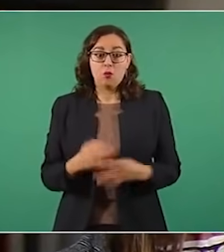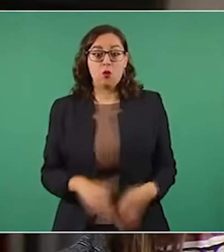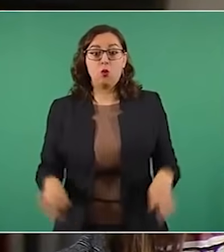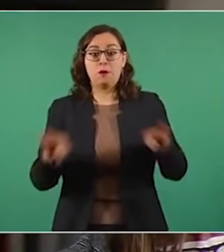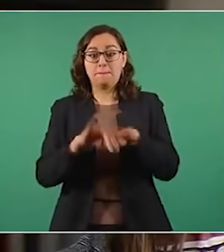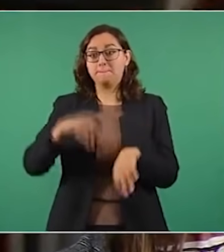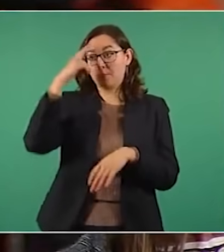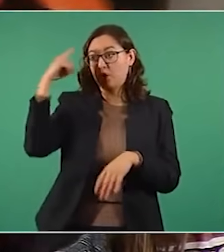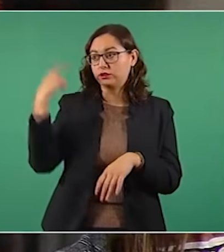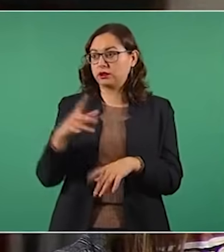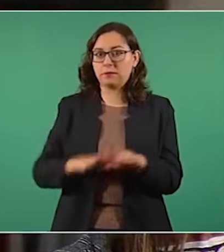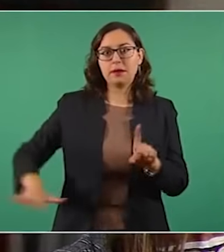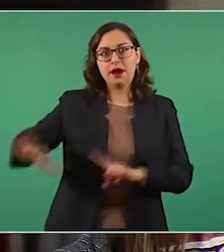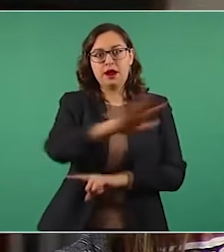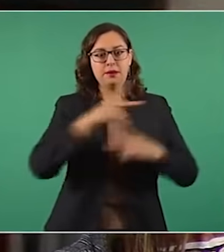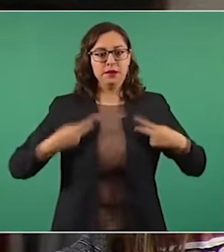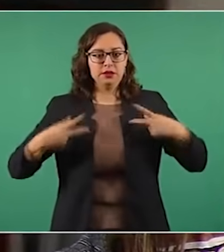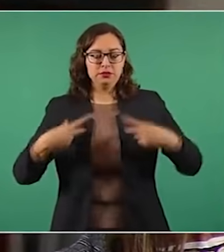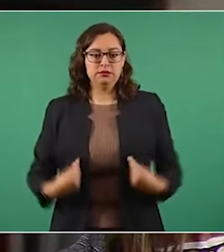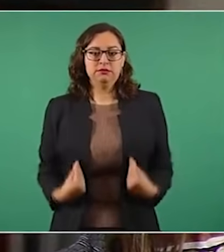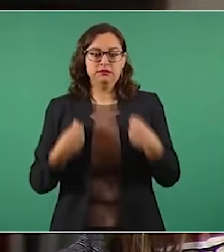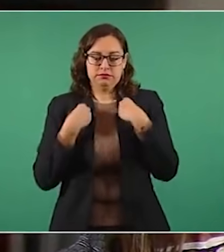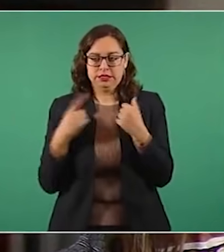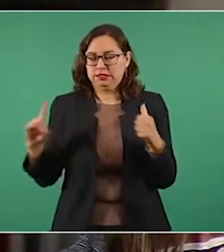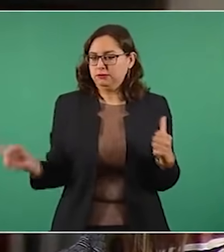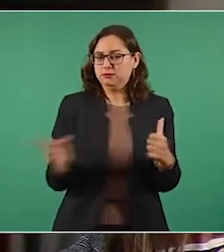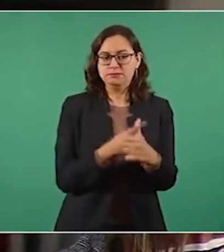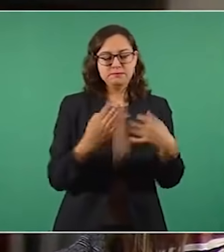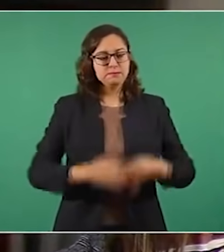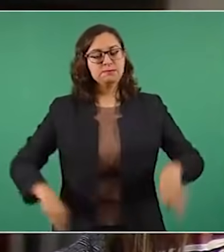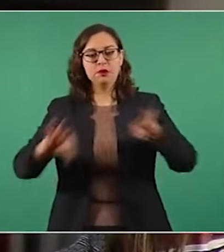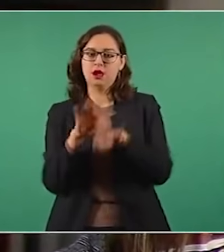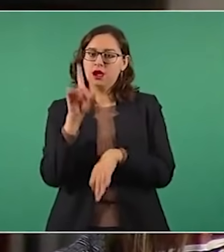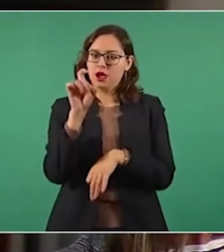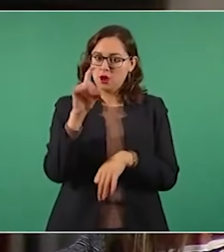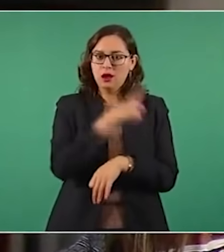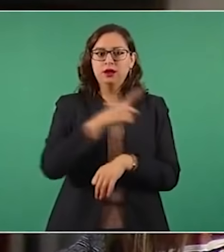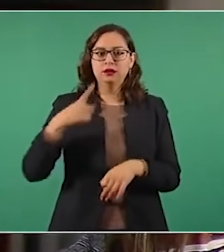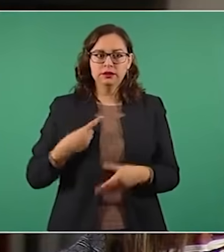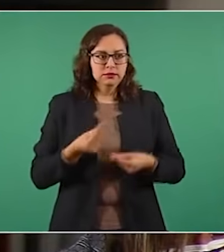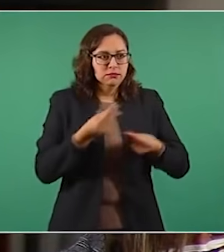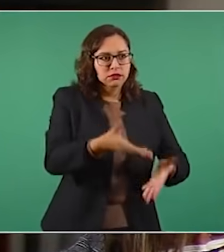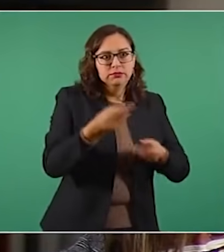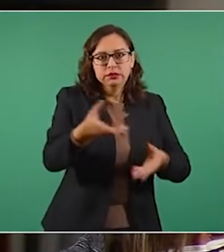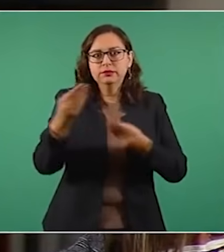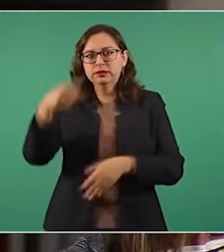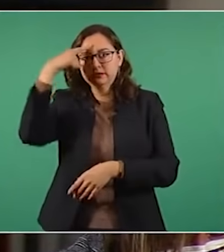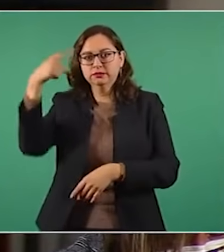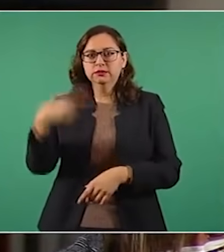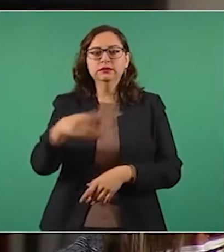construcción de las obras hidráulicas, la distribución del agua, debe priorizarse o ser destinada a consumo doméstico.